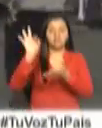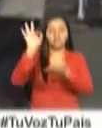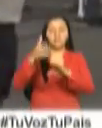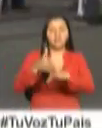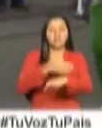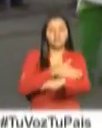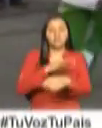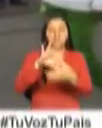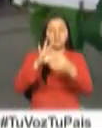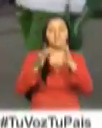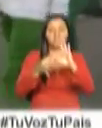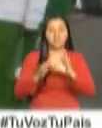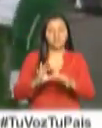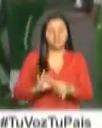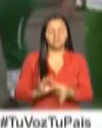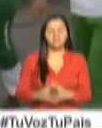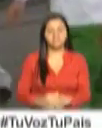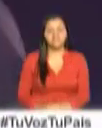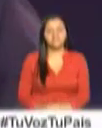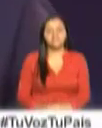país en Río 2016.